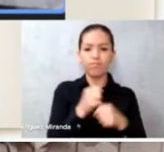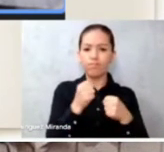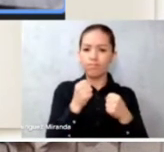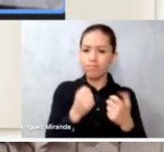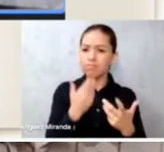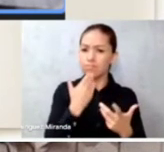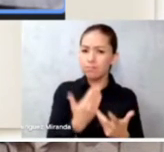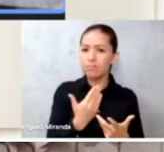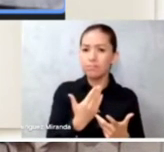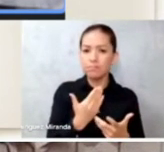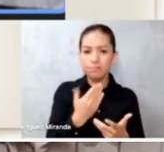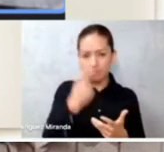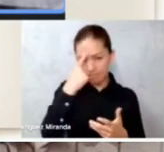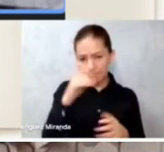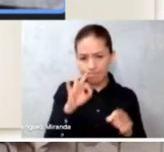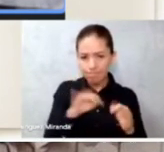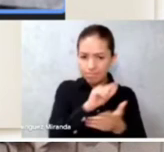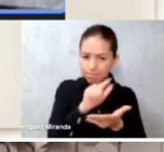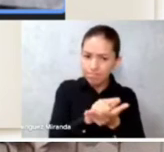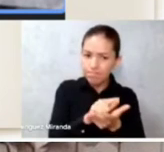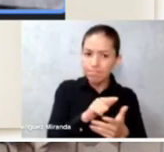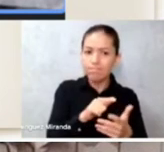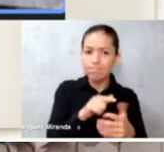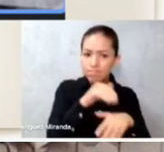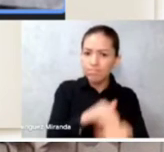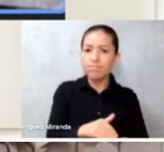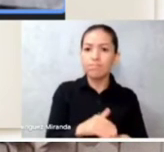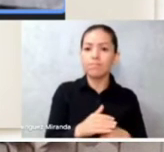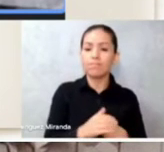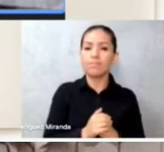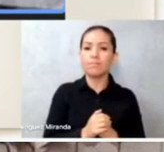sus decisiones. Es cuanto, magistrado presidente.